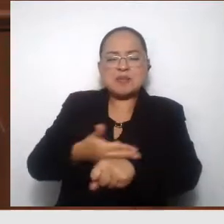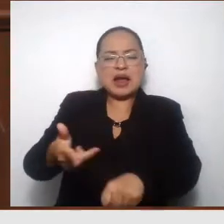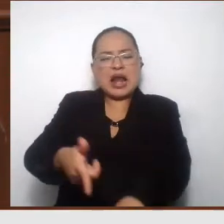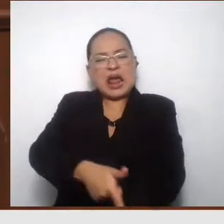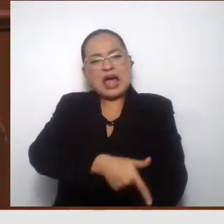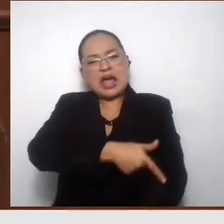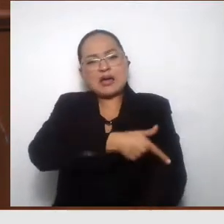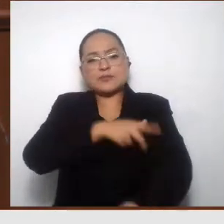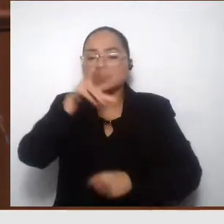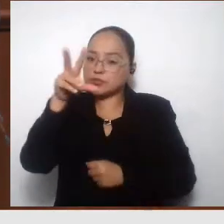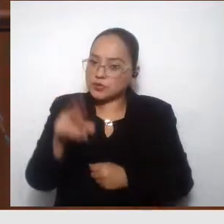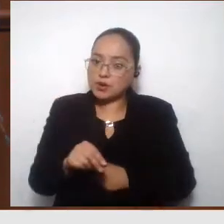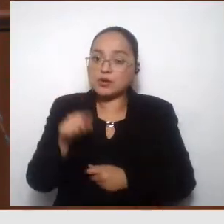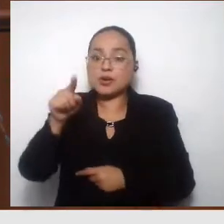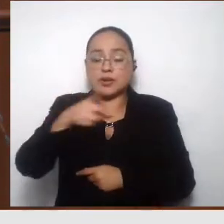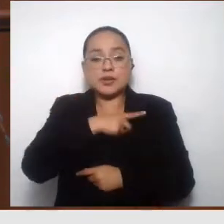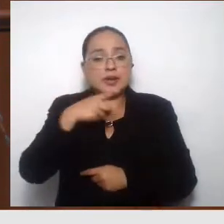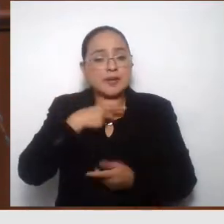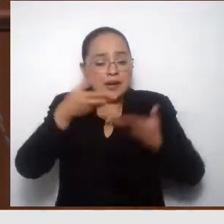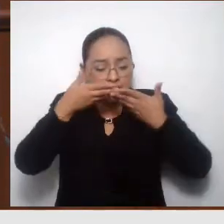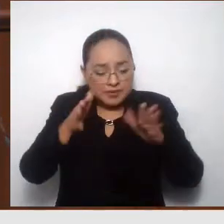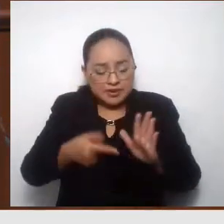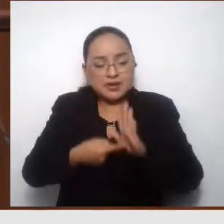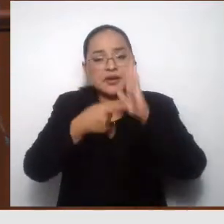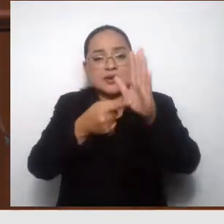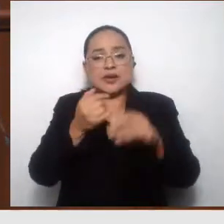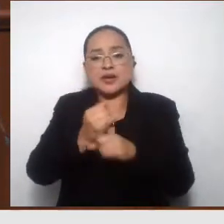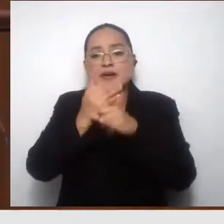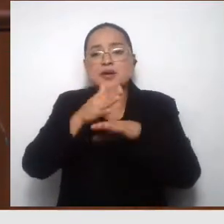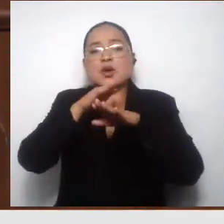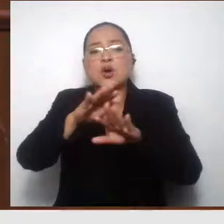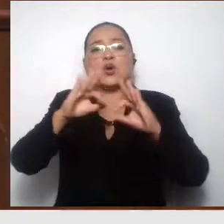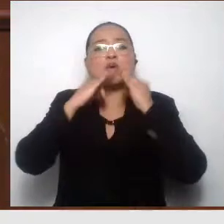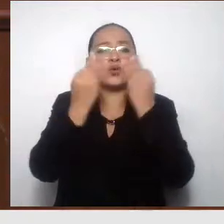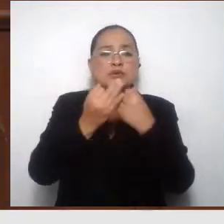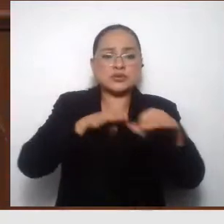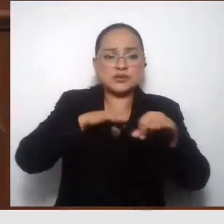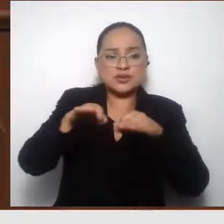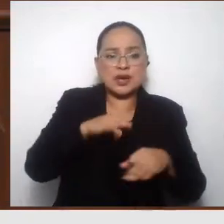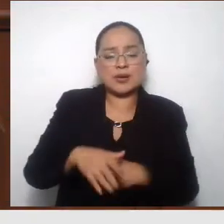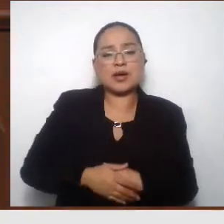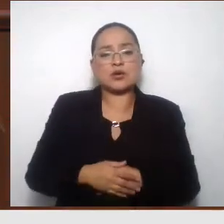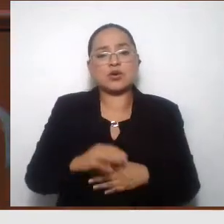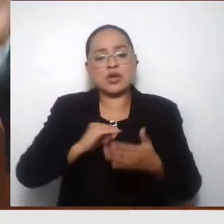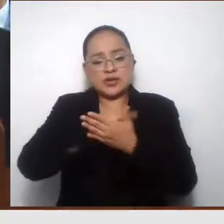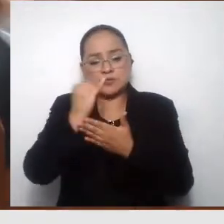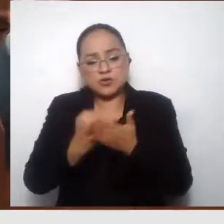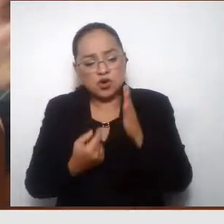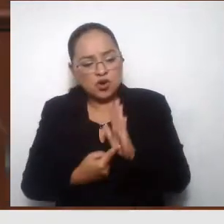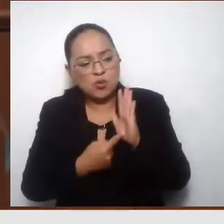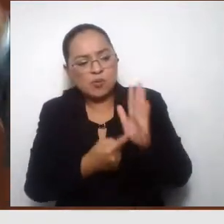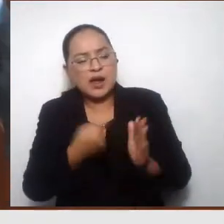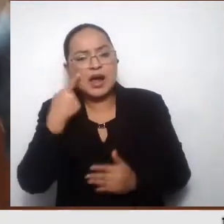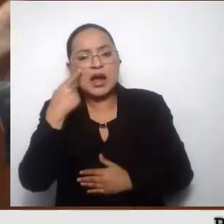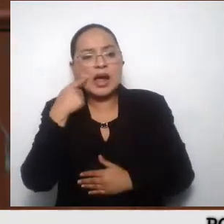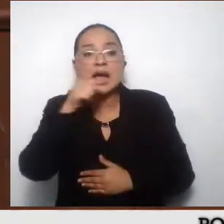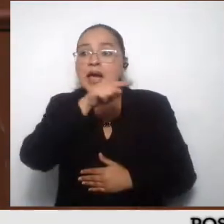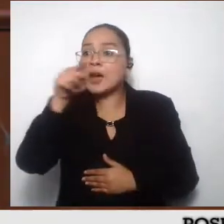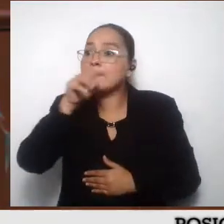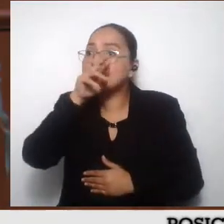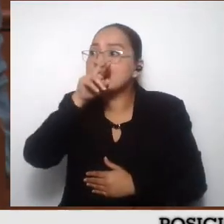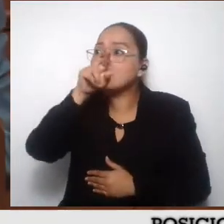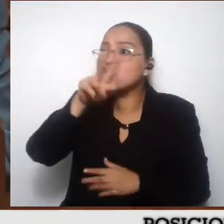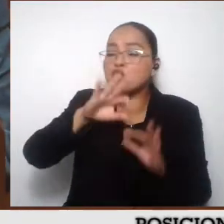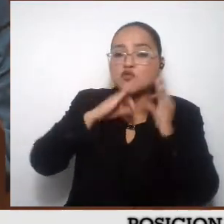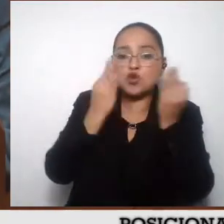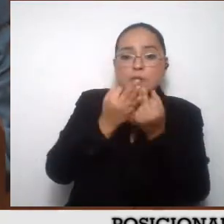la transparencia absoluta en el funcionamiento de las mismas, los informes correspondientes y que se premie a las mejores, que se estimule